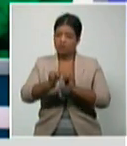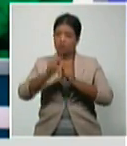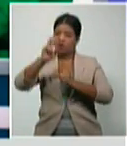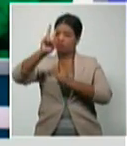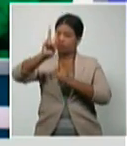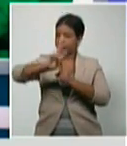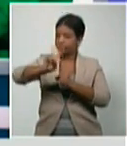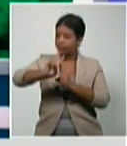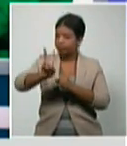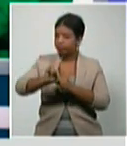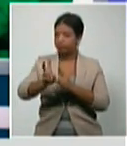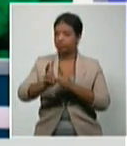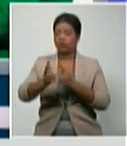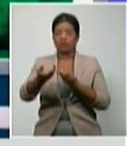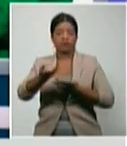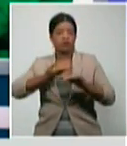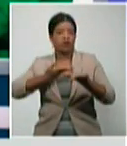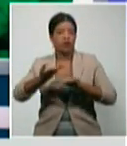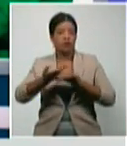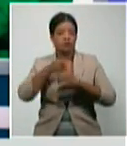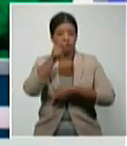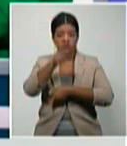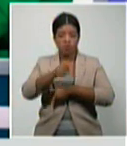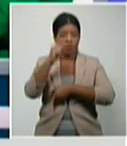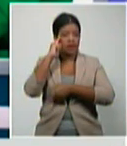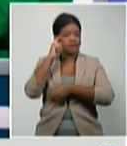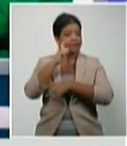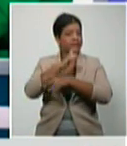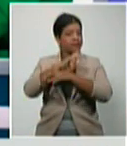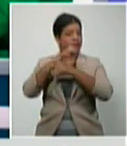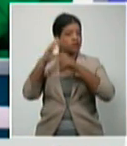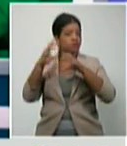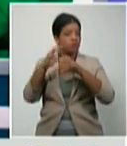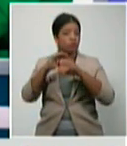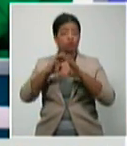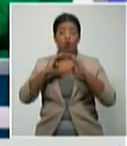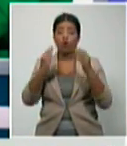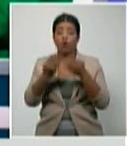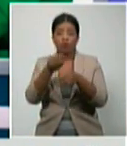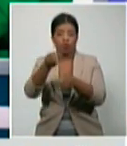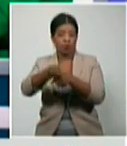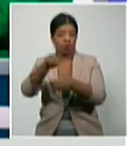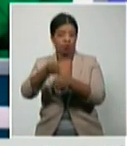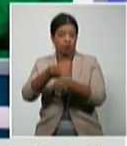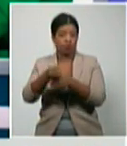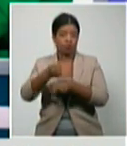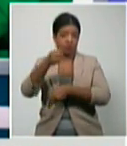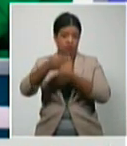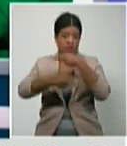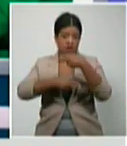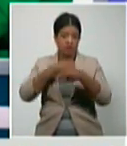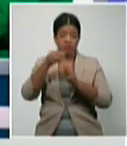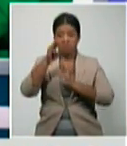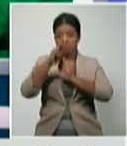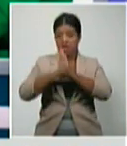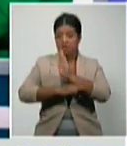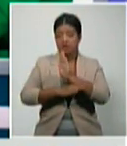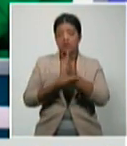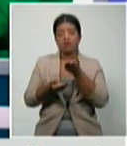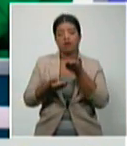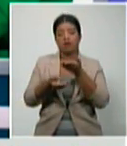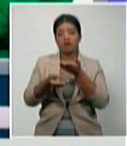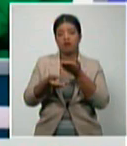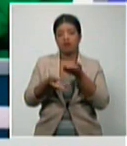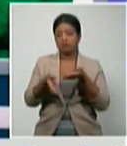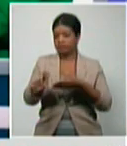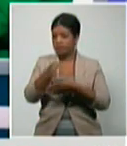los intercambios con los científicos, todo lo que se viene haciendo, las medidas de restricción y sobre todo